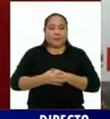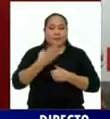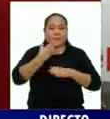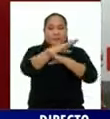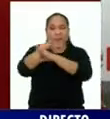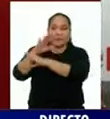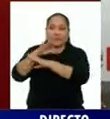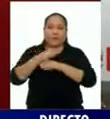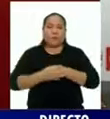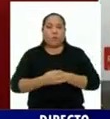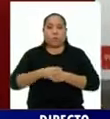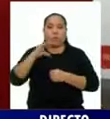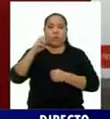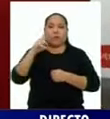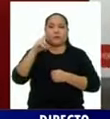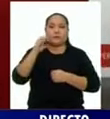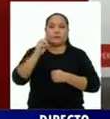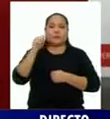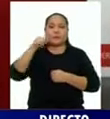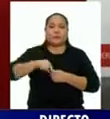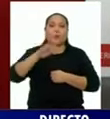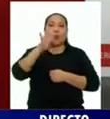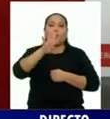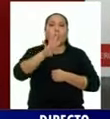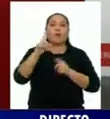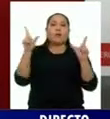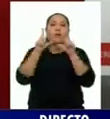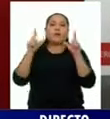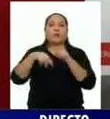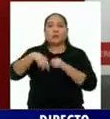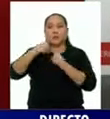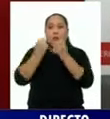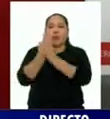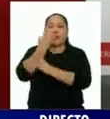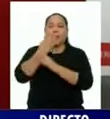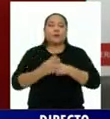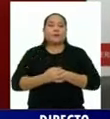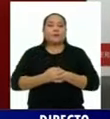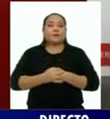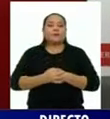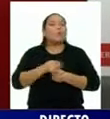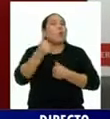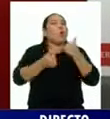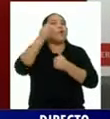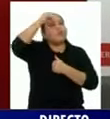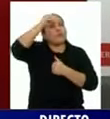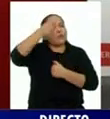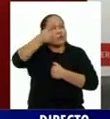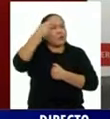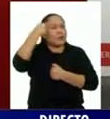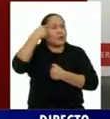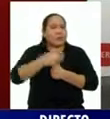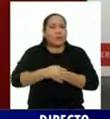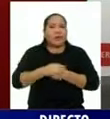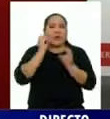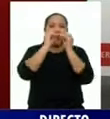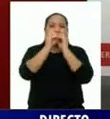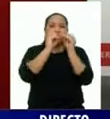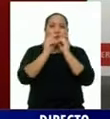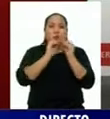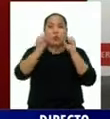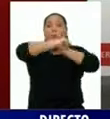Buenas tardes. Carlos Lazo, de 4 Televisión de Arequipa. ¿Qué opinión le merece la reforma de la